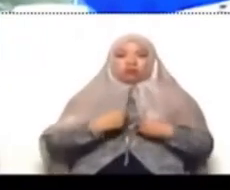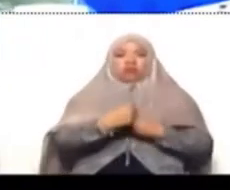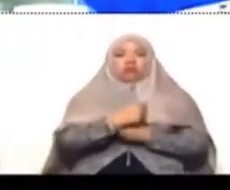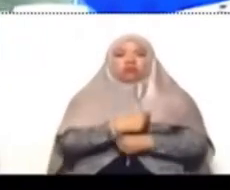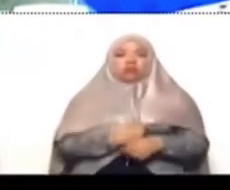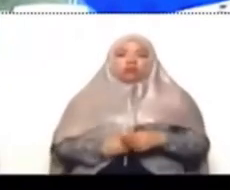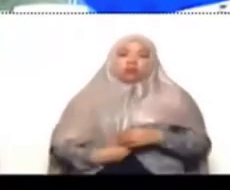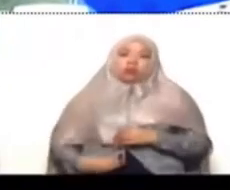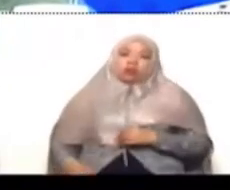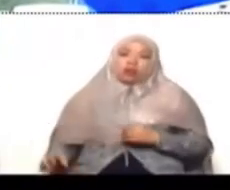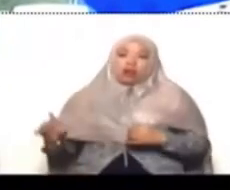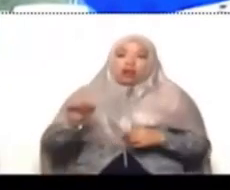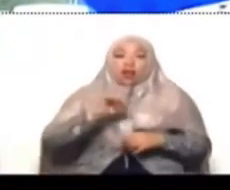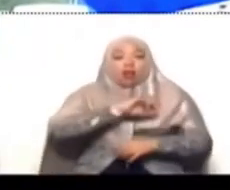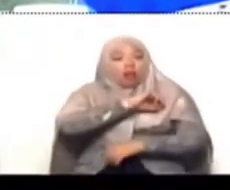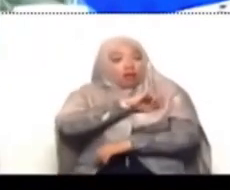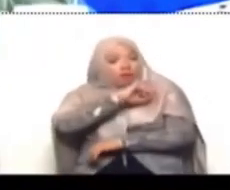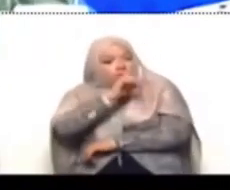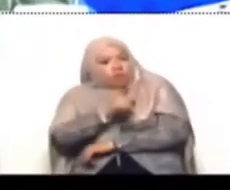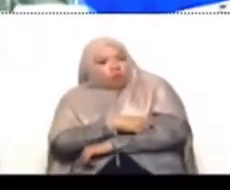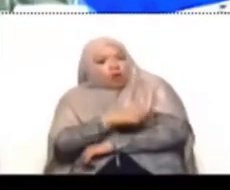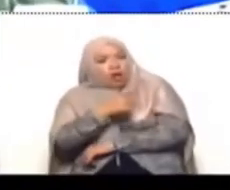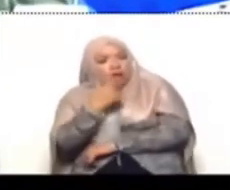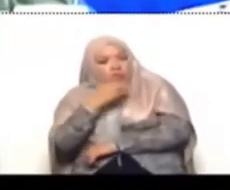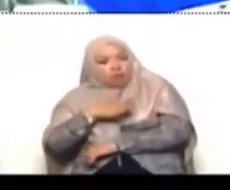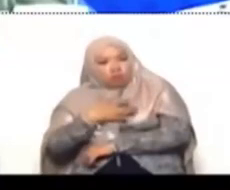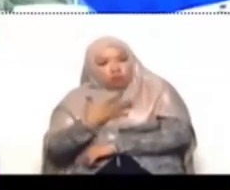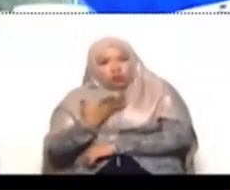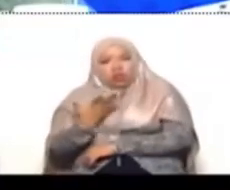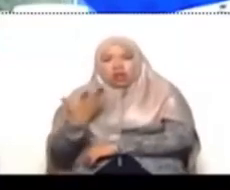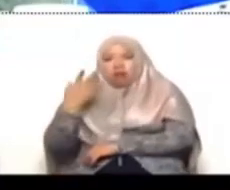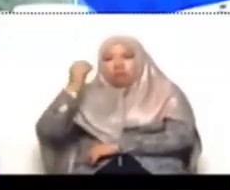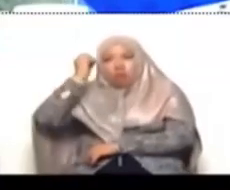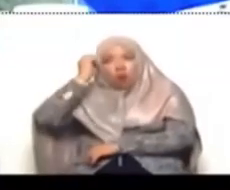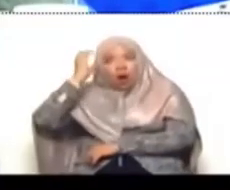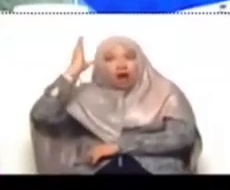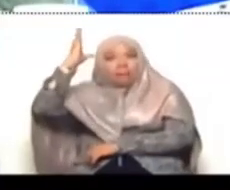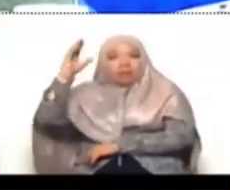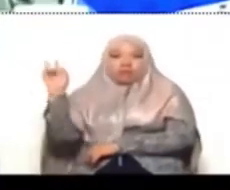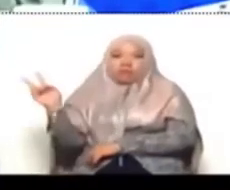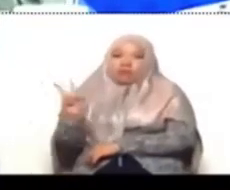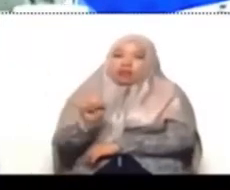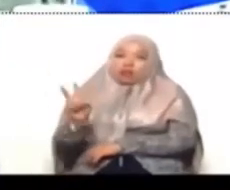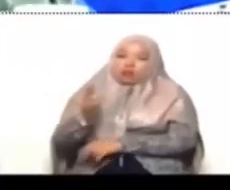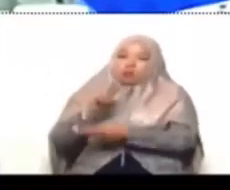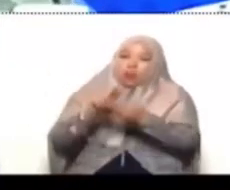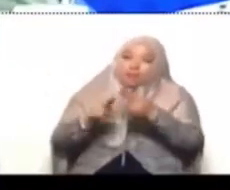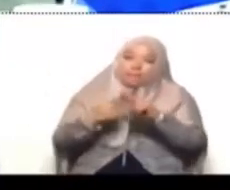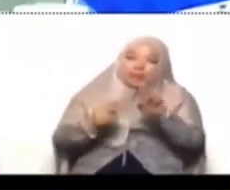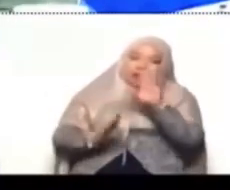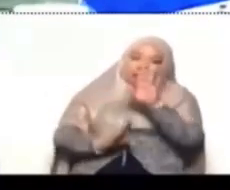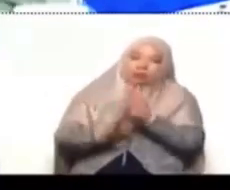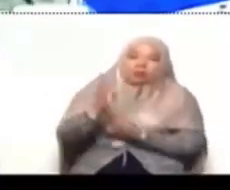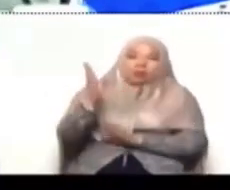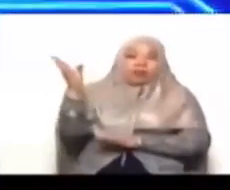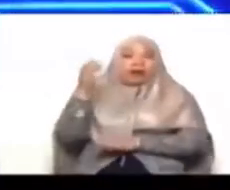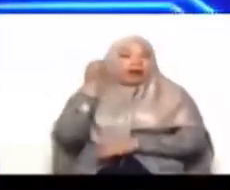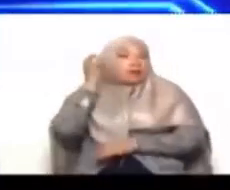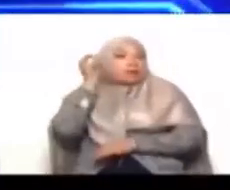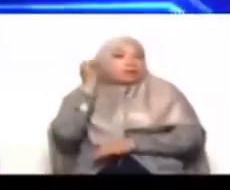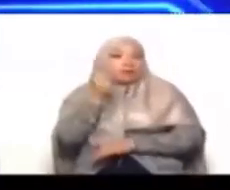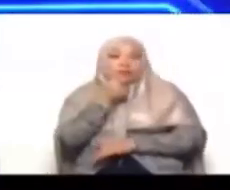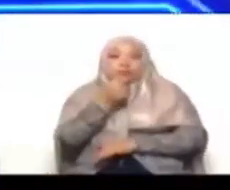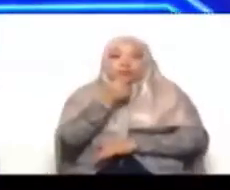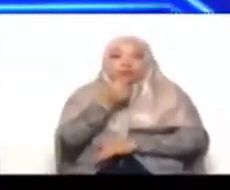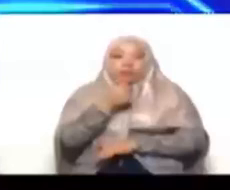fuerza, el poder, la capacidad para que Venezuela siga en paz. Madeleine García, ¿qué nos dice Madeleine de